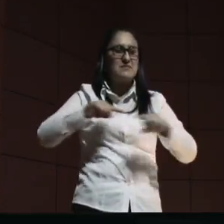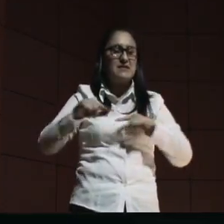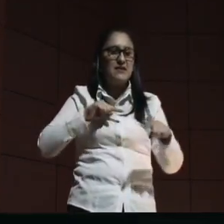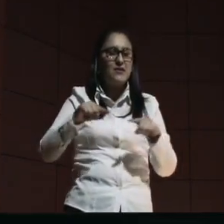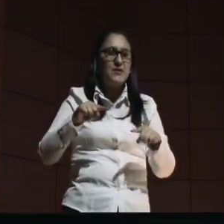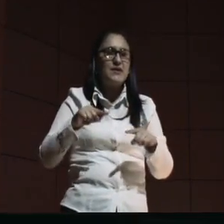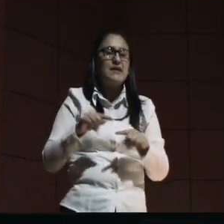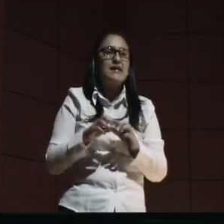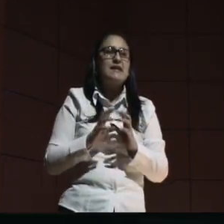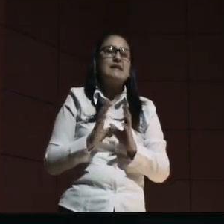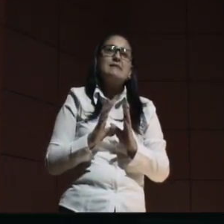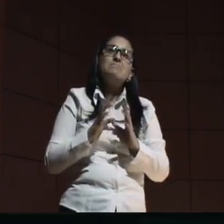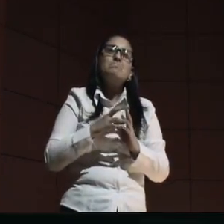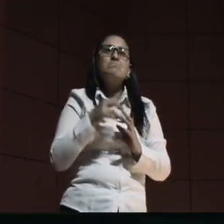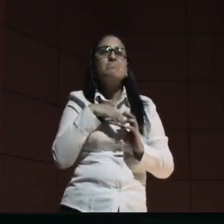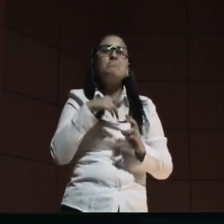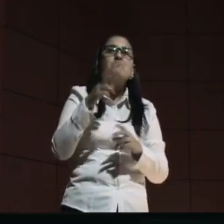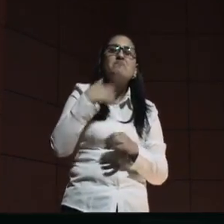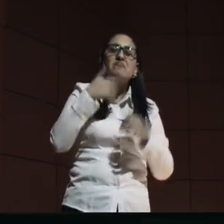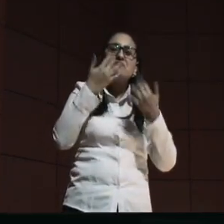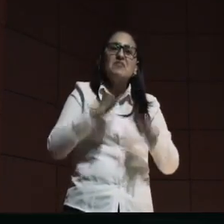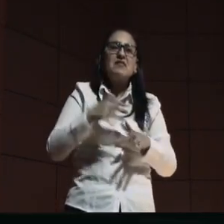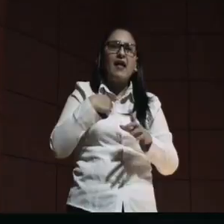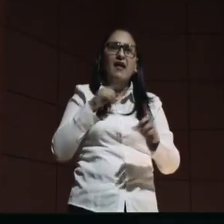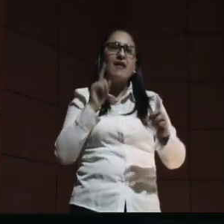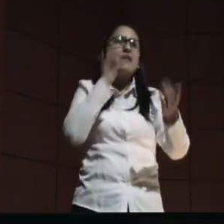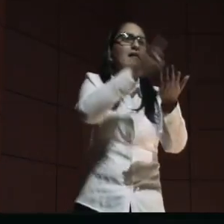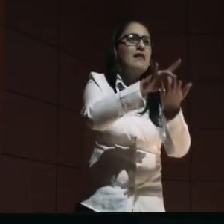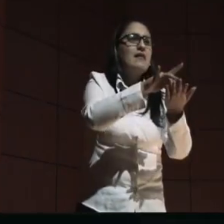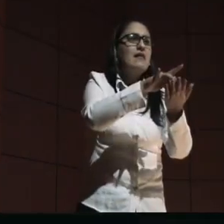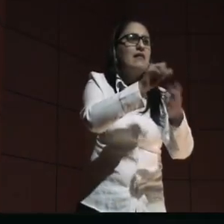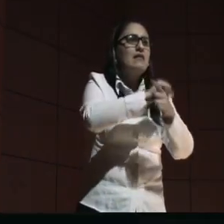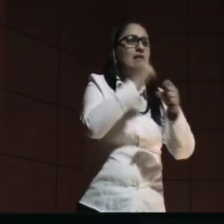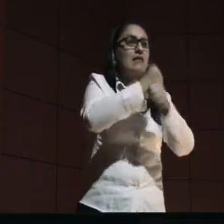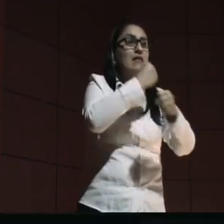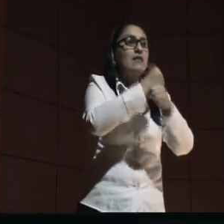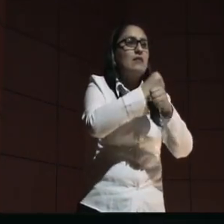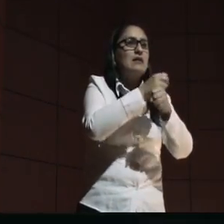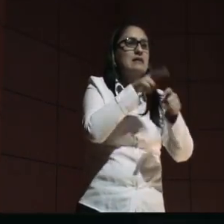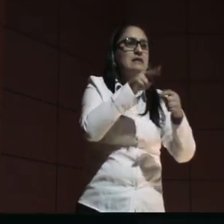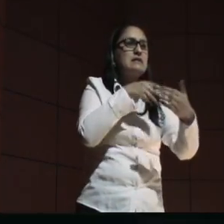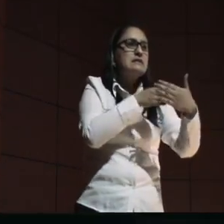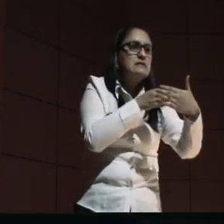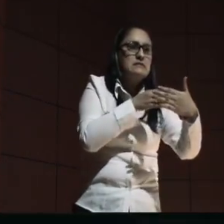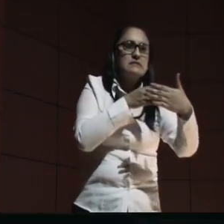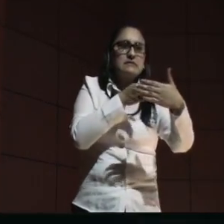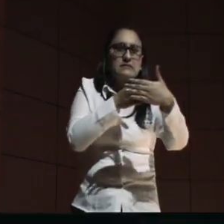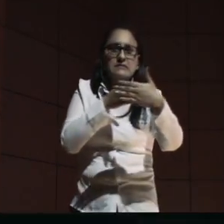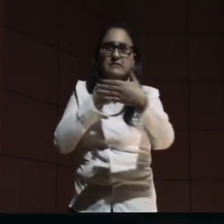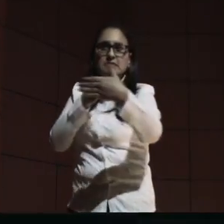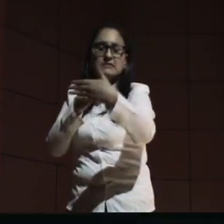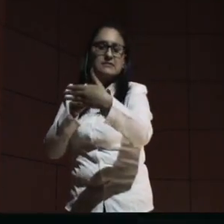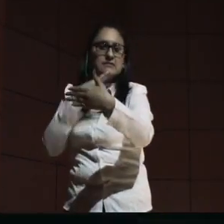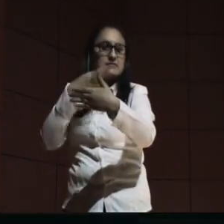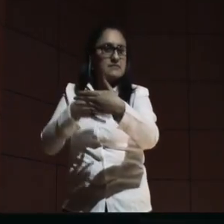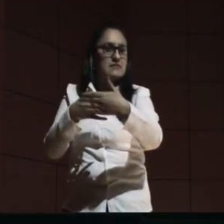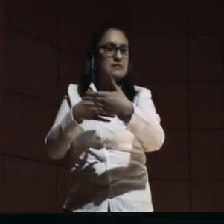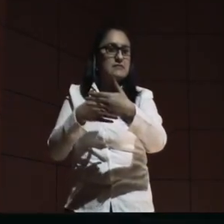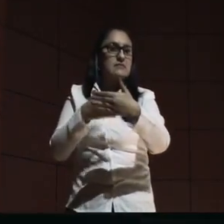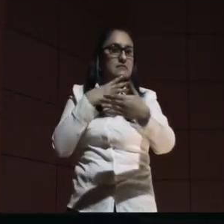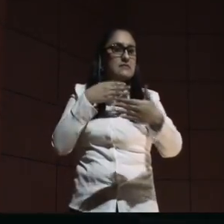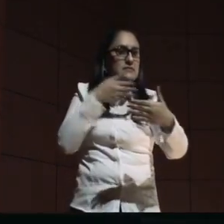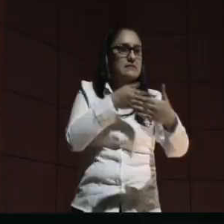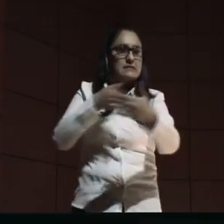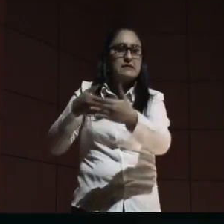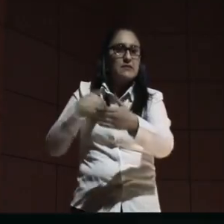Administrativo. Cuando me enfrenté al mundo laboral, encontré muchas barreras. Grandes barreras